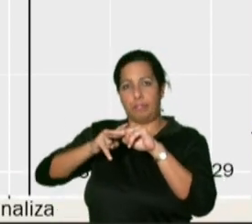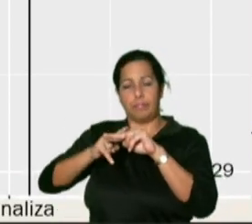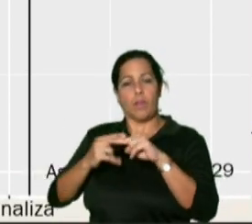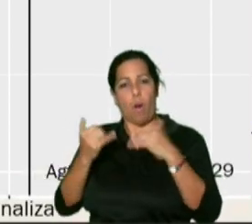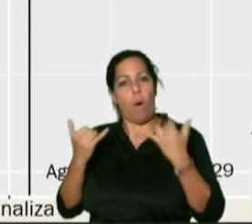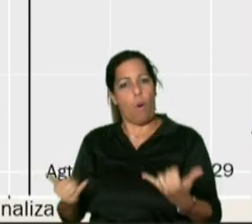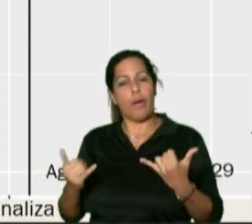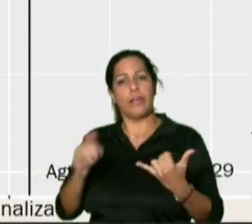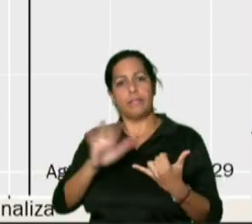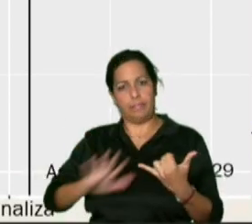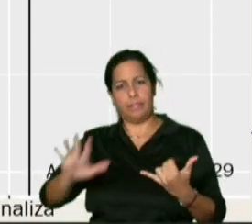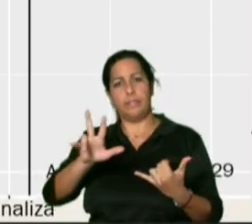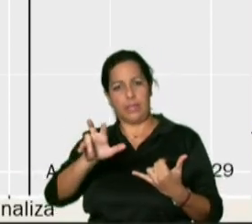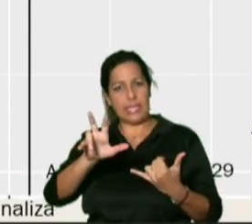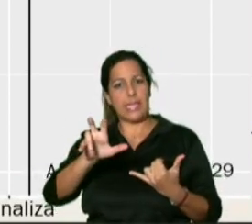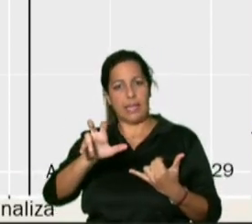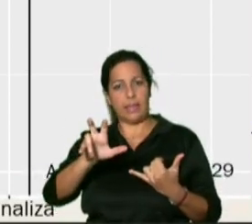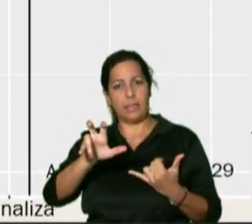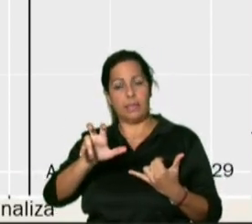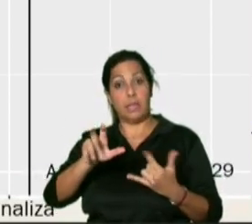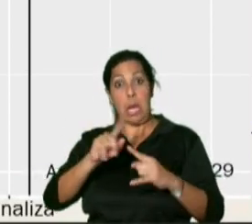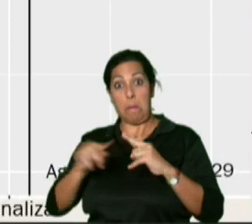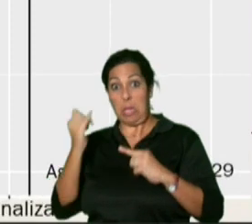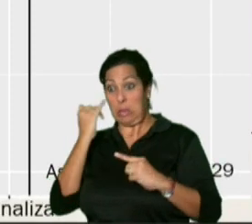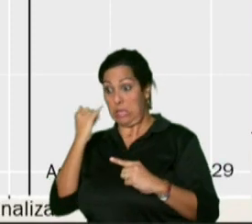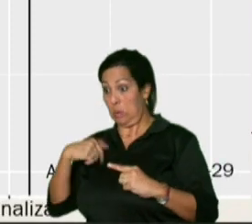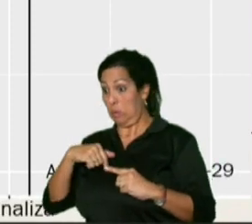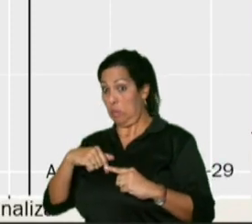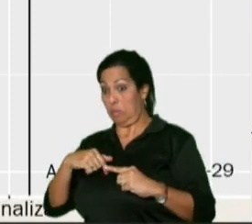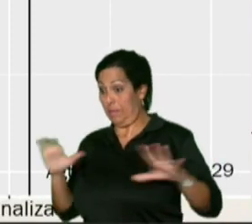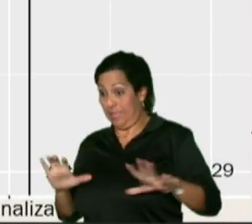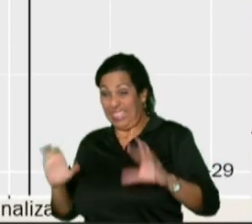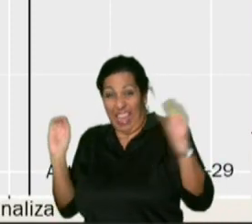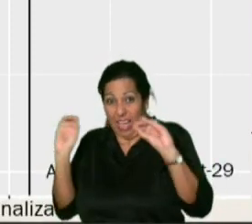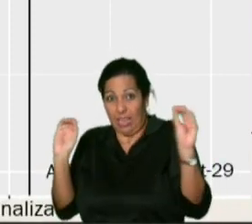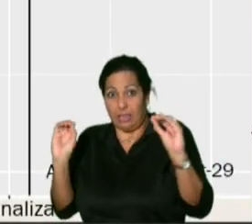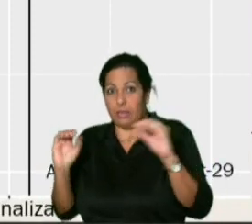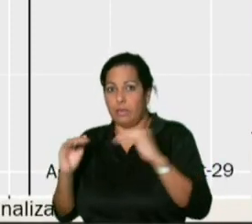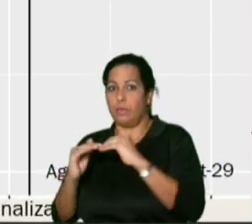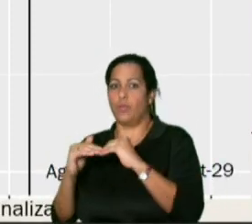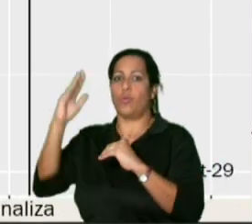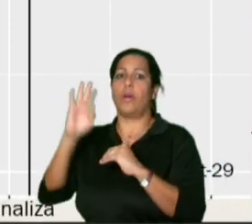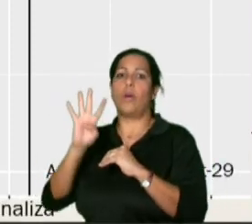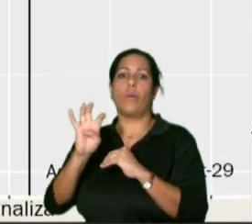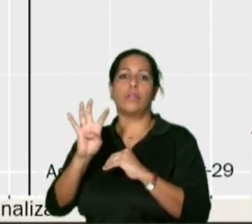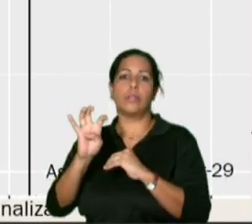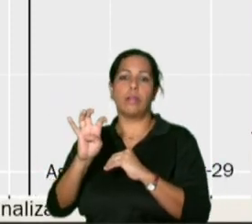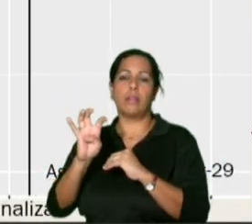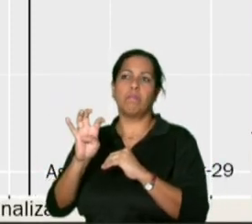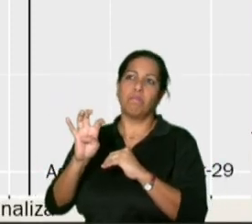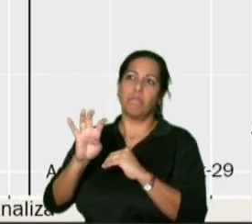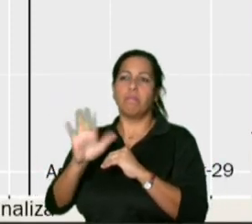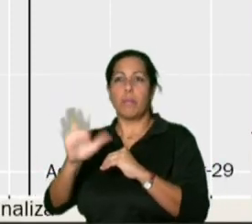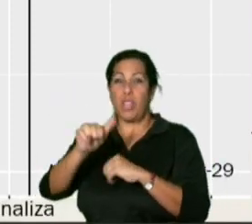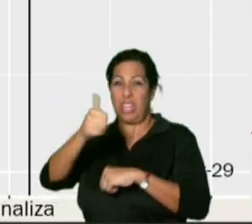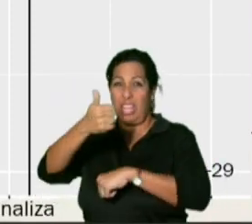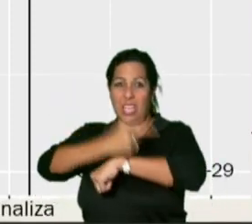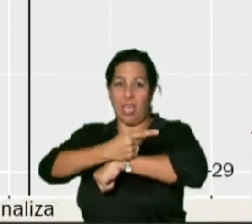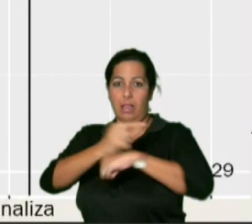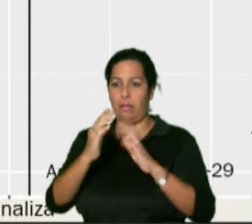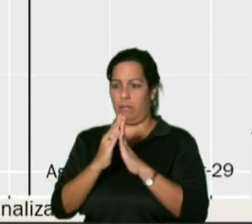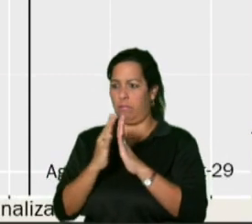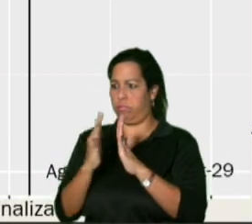unas 300 y pico de muertes. Eso subiría por encima de las 400, una diferencia aproximada de 100 muertes en los próximos